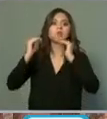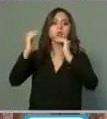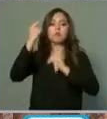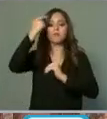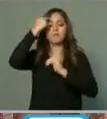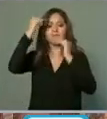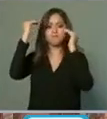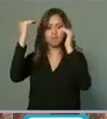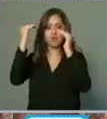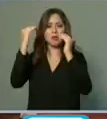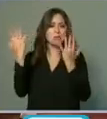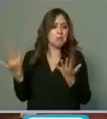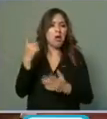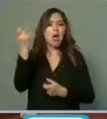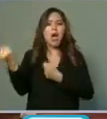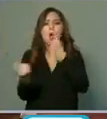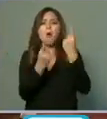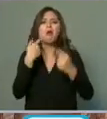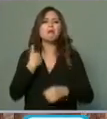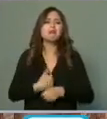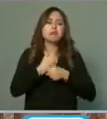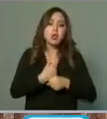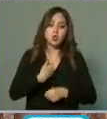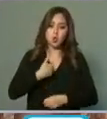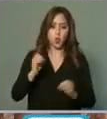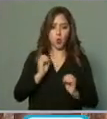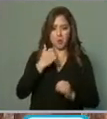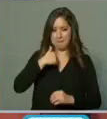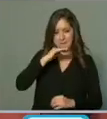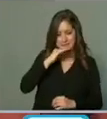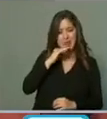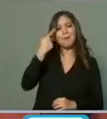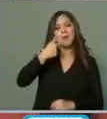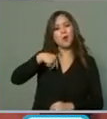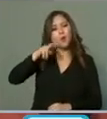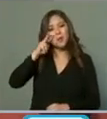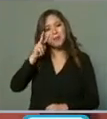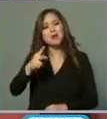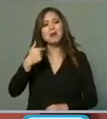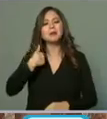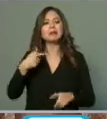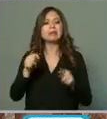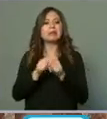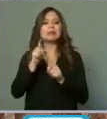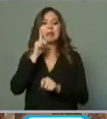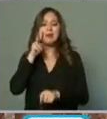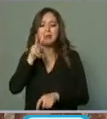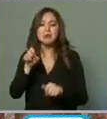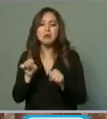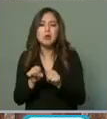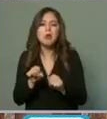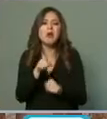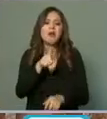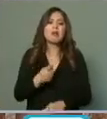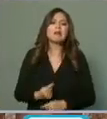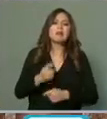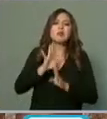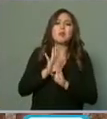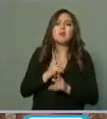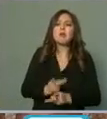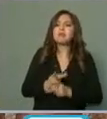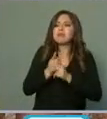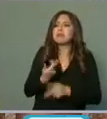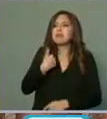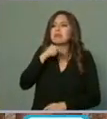tanto, inclusive digo, aunque yo no soy mamá, pero como tía, de que quieres que no sufra y que no padezca. Y es decir, no, disfrútalo tú también como papá, como